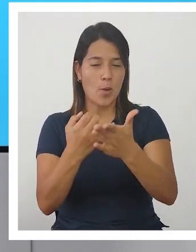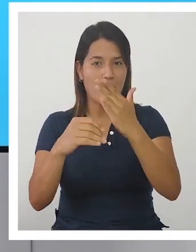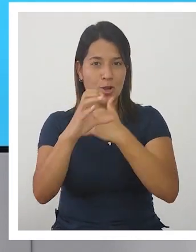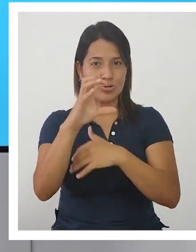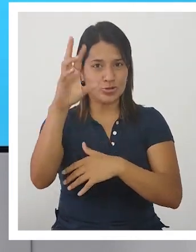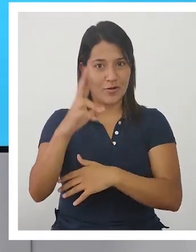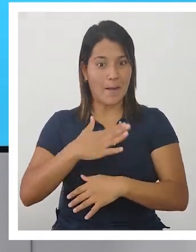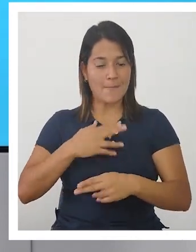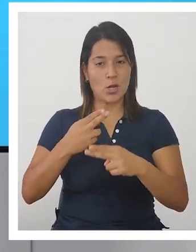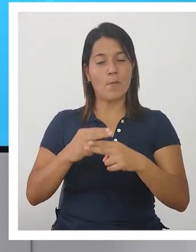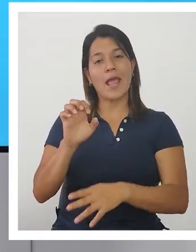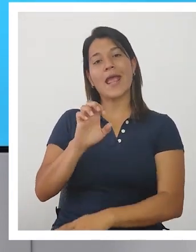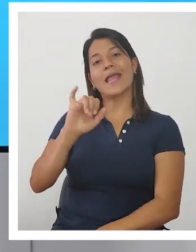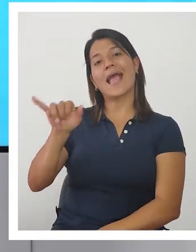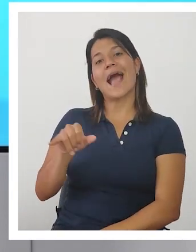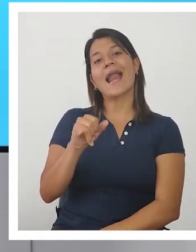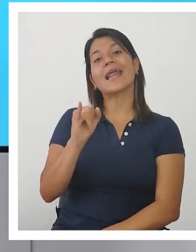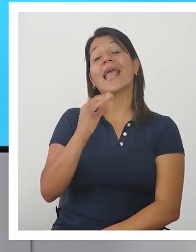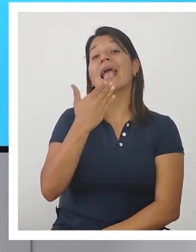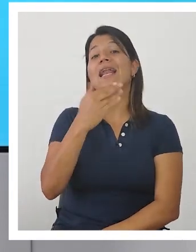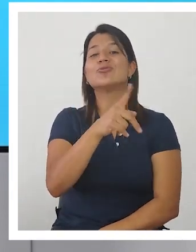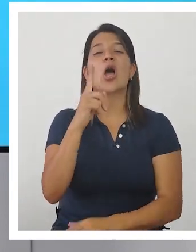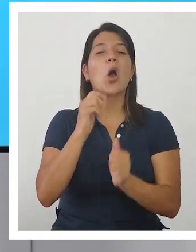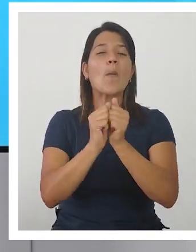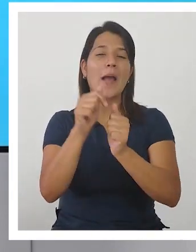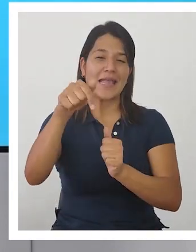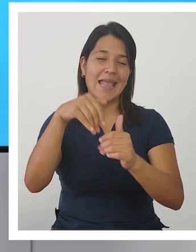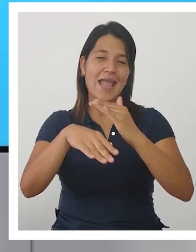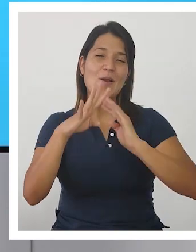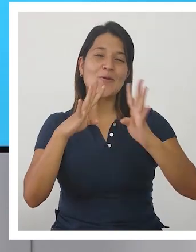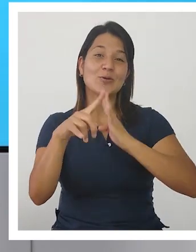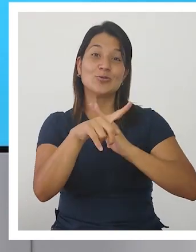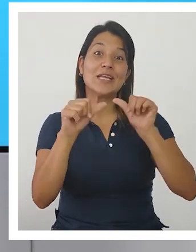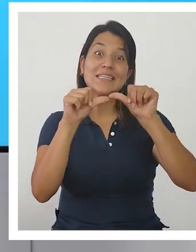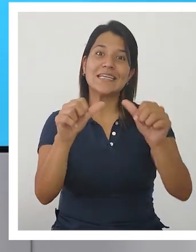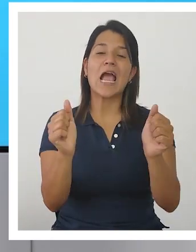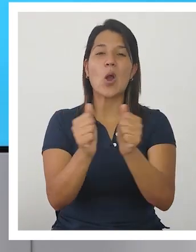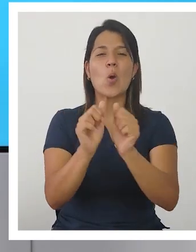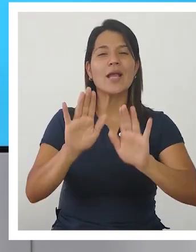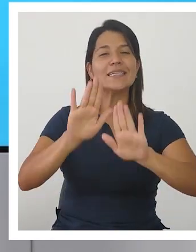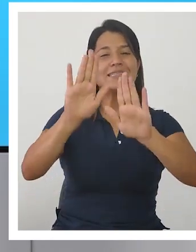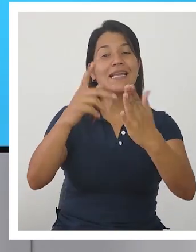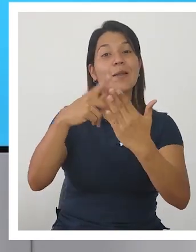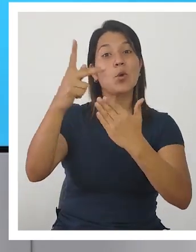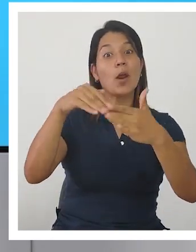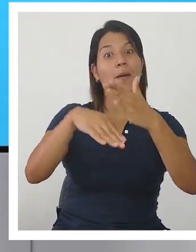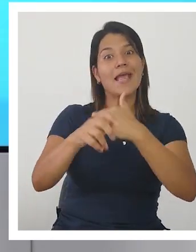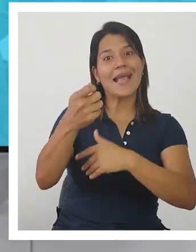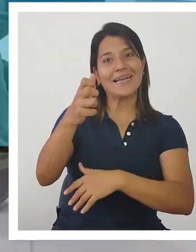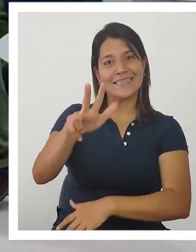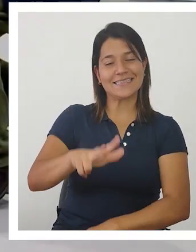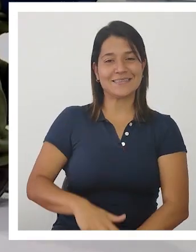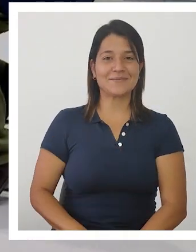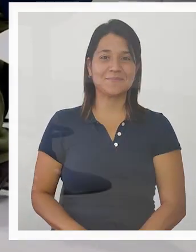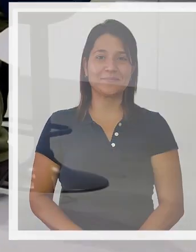Eric Jarquín, gracias por acompañarnos en Conversamos. Continúe con la excelente programación de Canal 13.